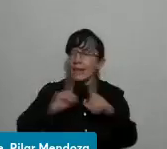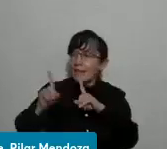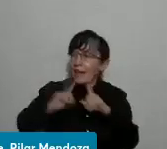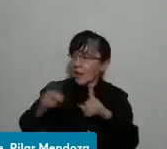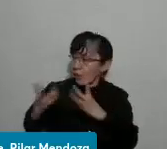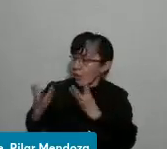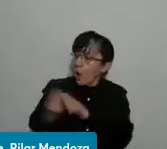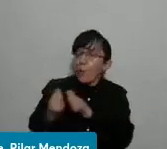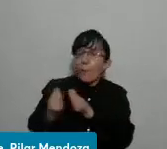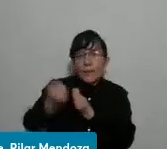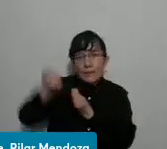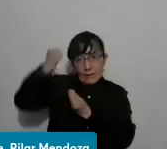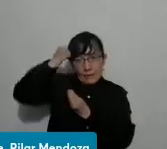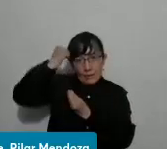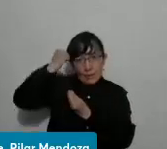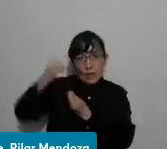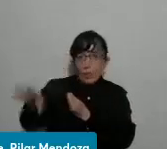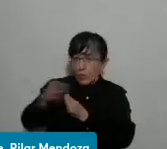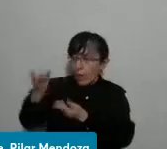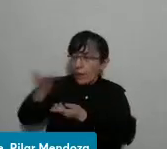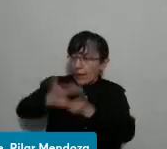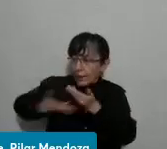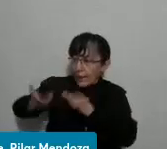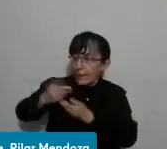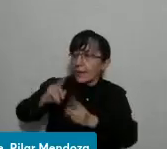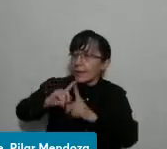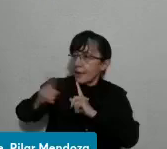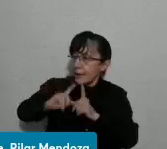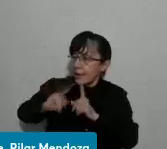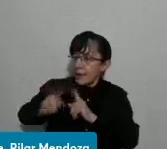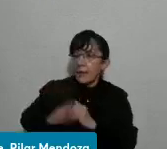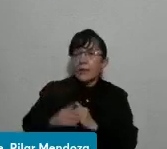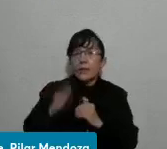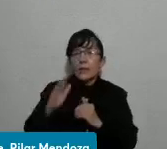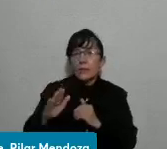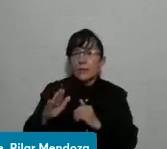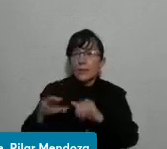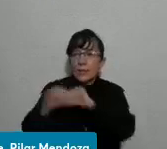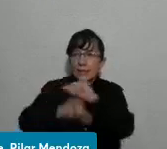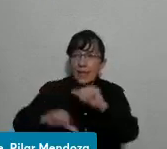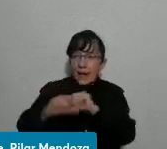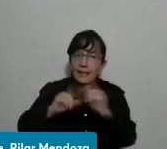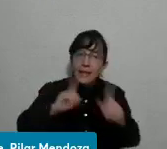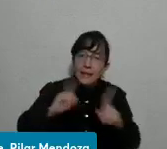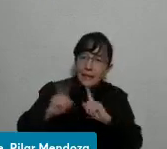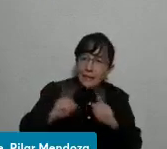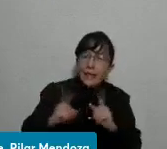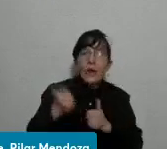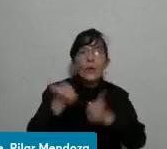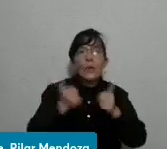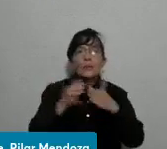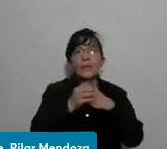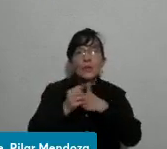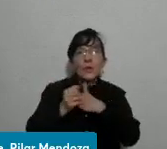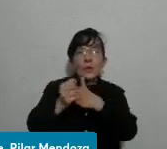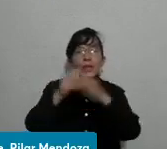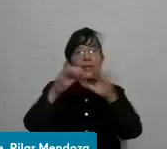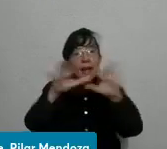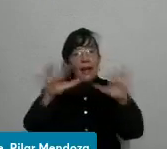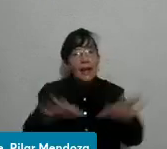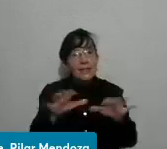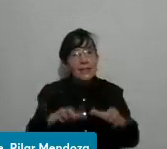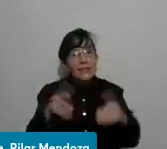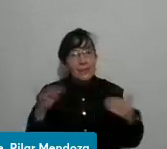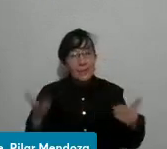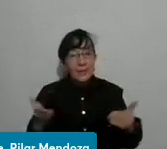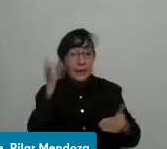colegas, con el docente de asignatura, establecer cuáles son las acciones, las metodologías, qué nos